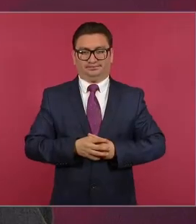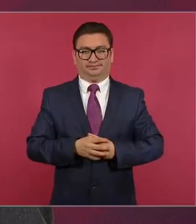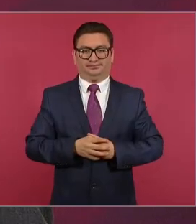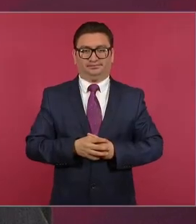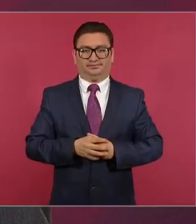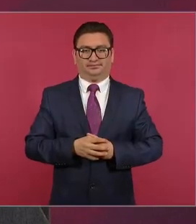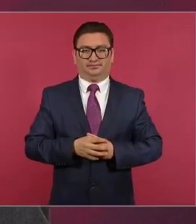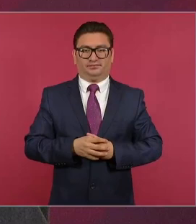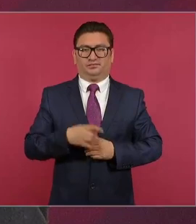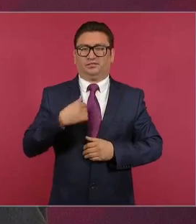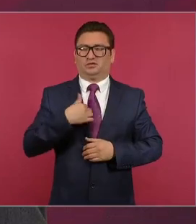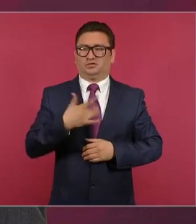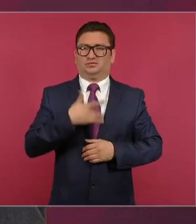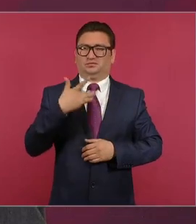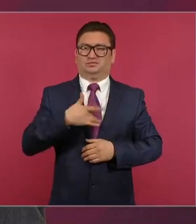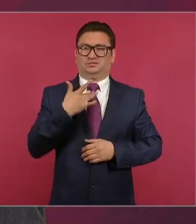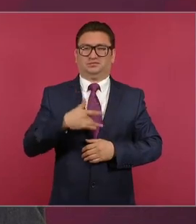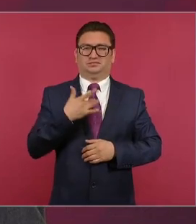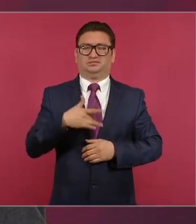Me siento